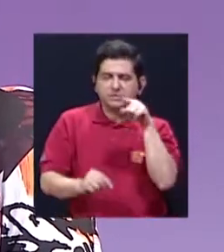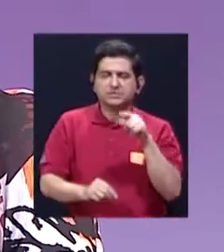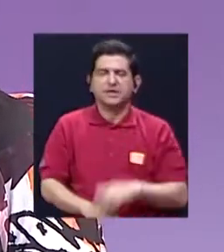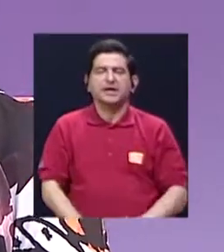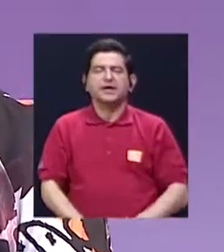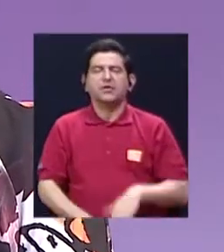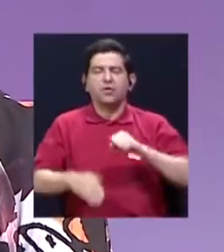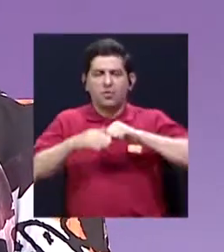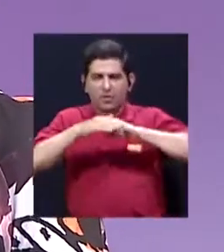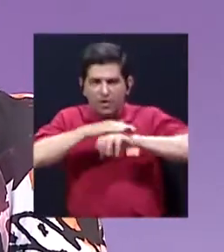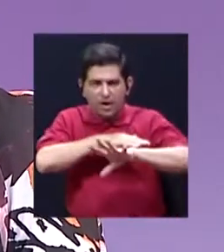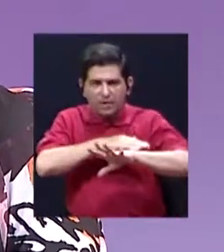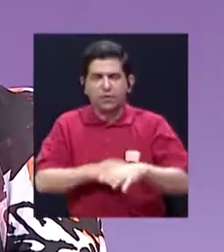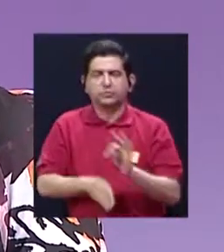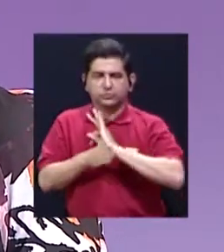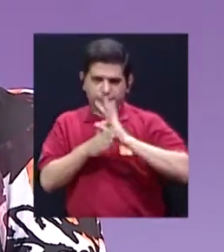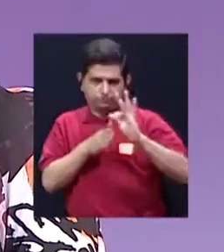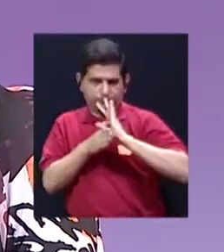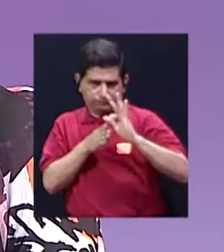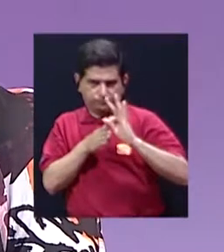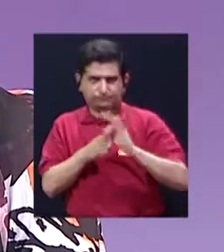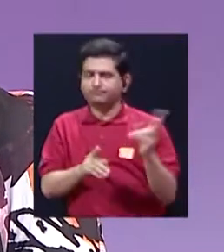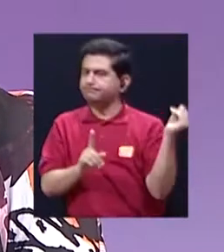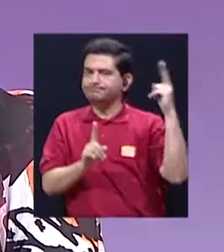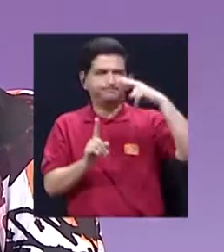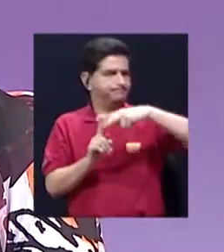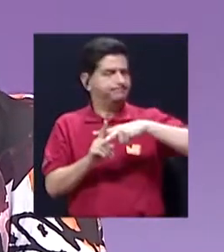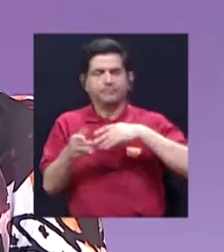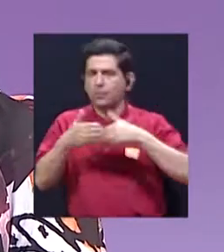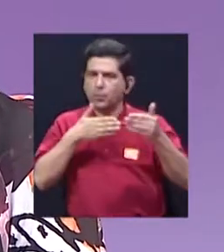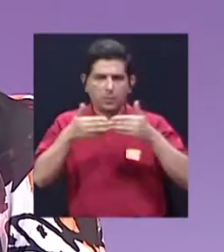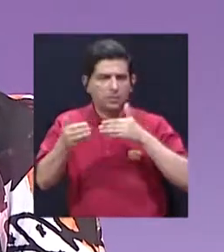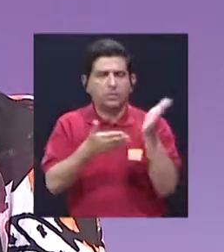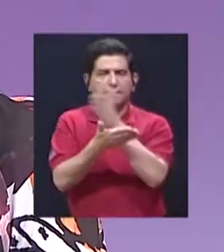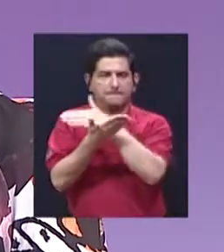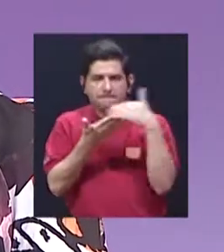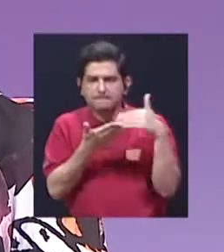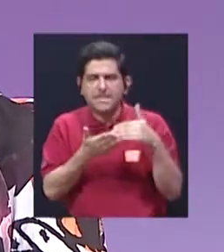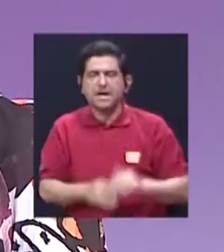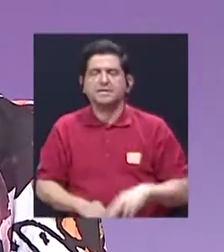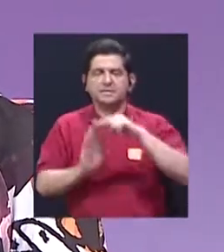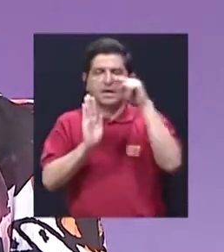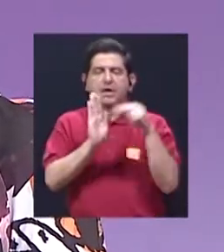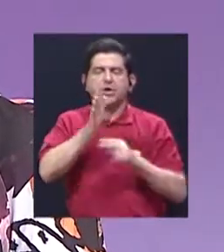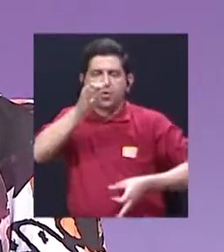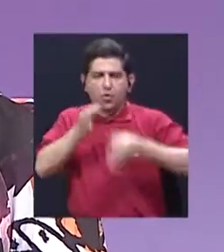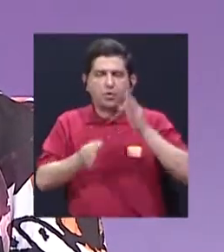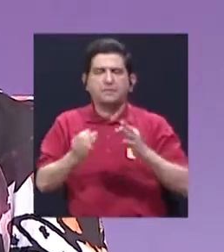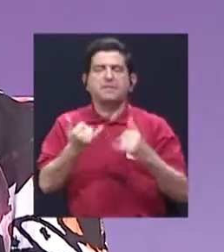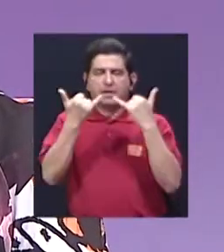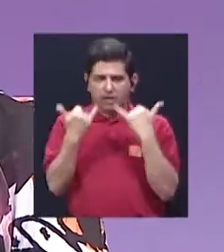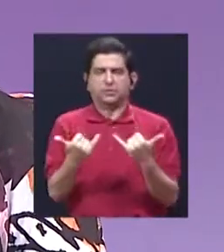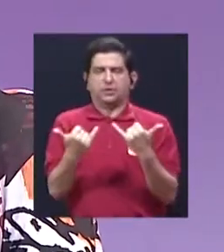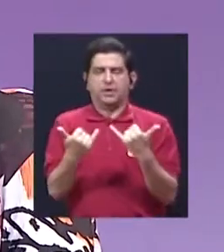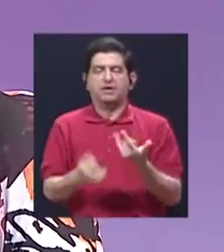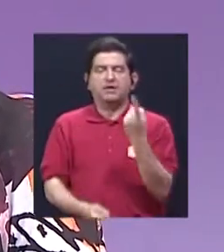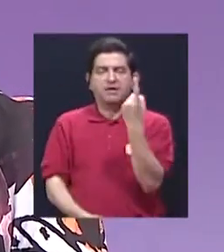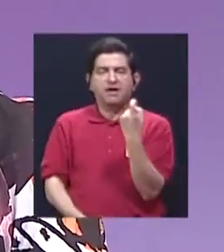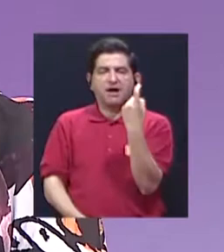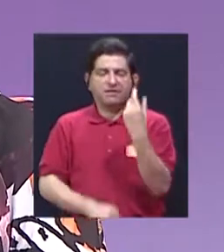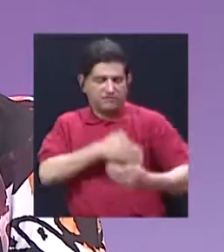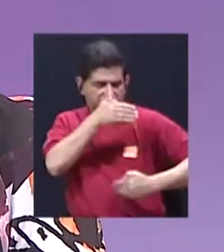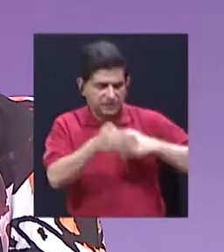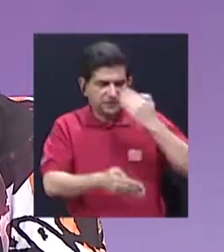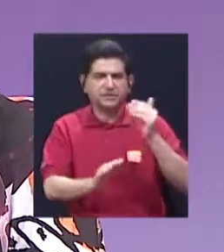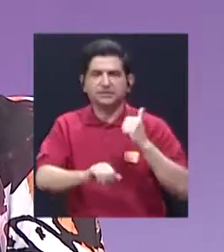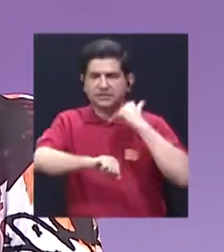aborto terapéutico, no se está aplicando a pesar de ser parte del marco jurídico vigente, por falta de un